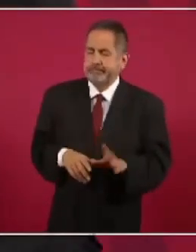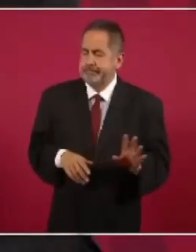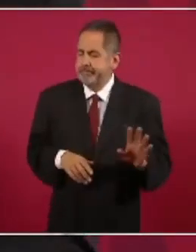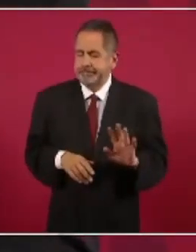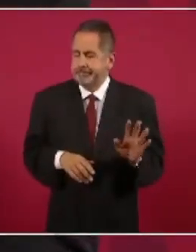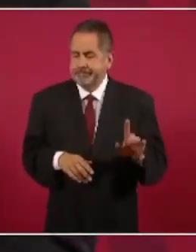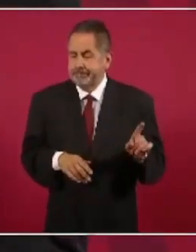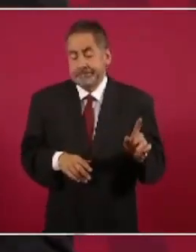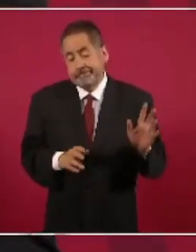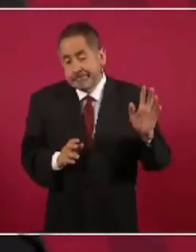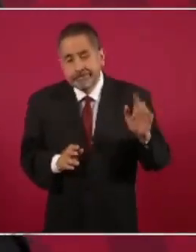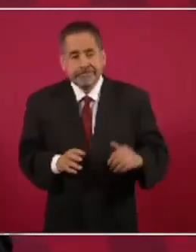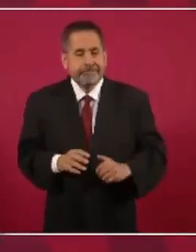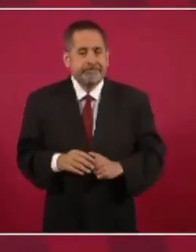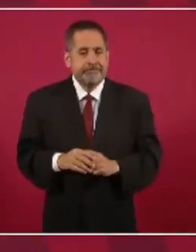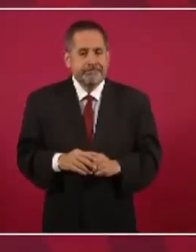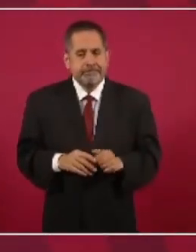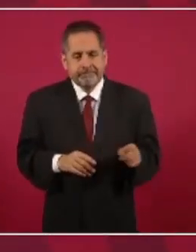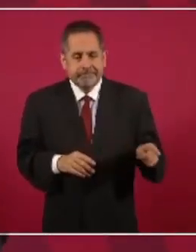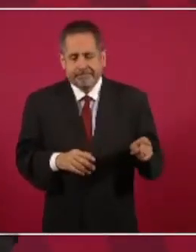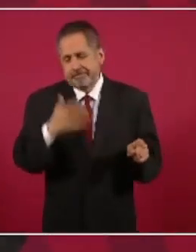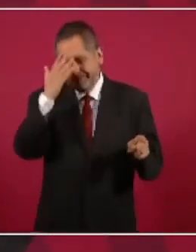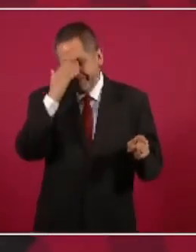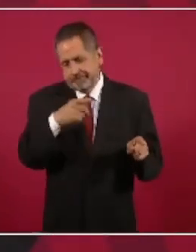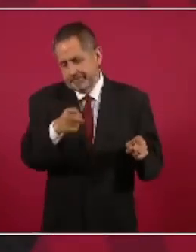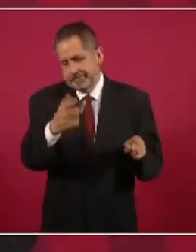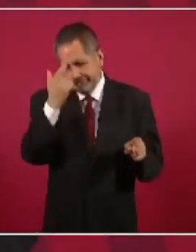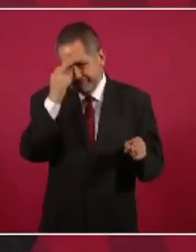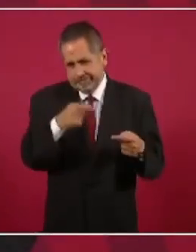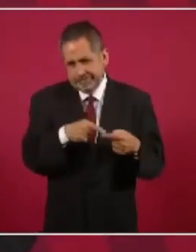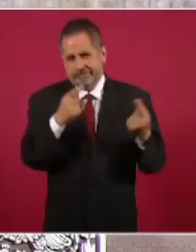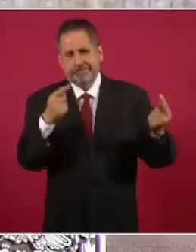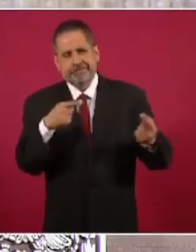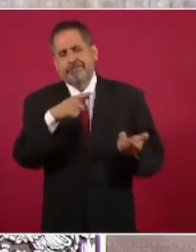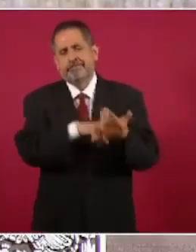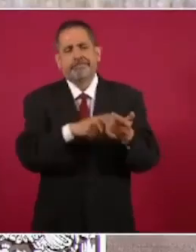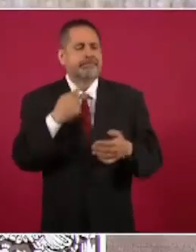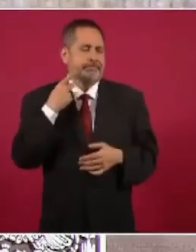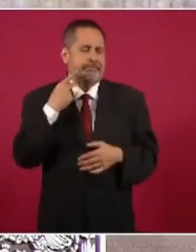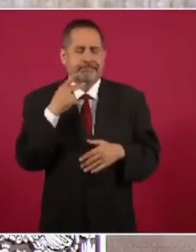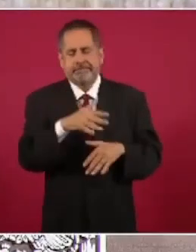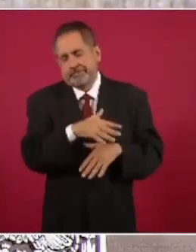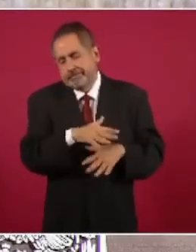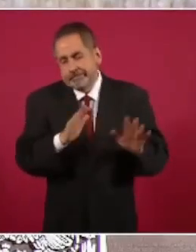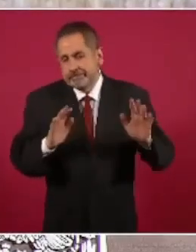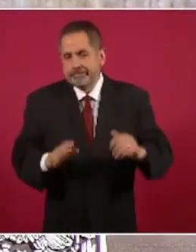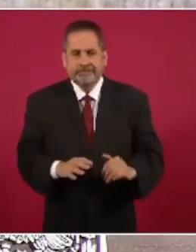pues es por razones de tipo política,